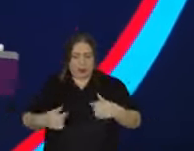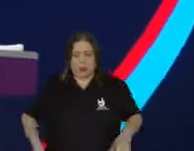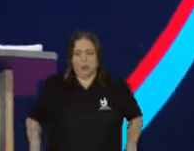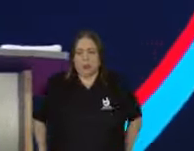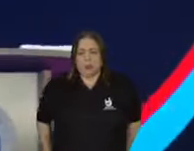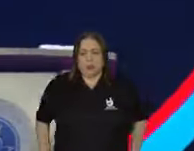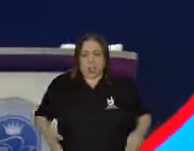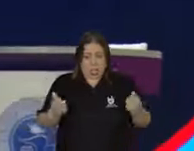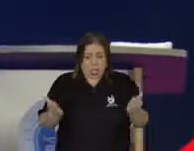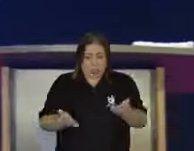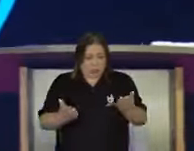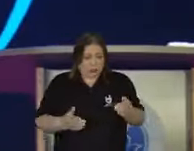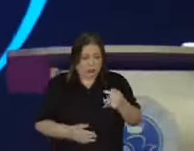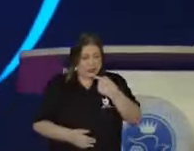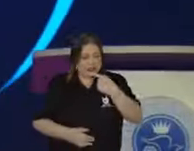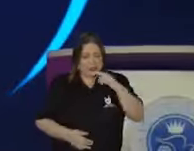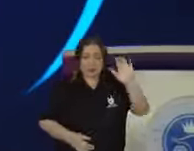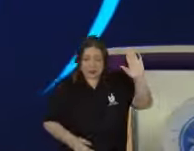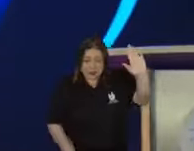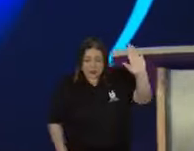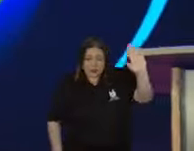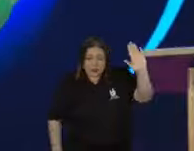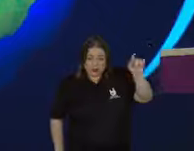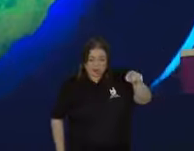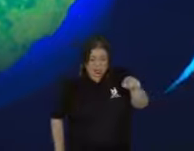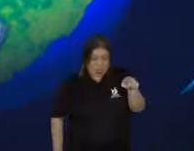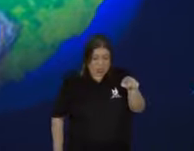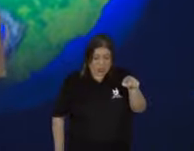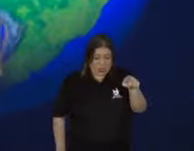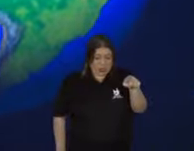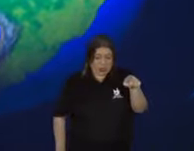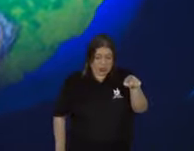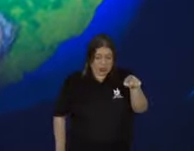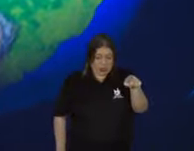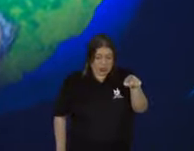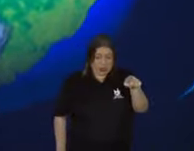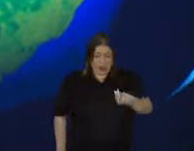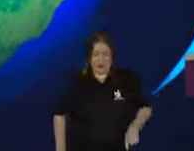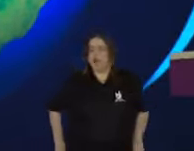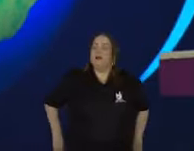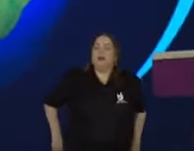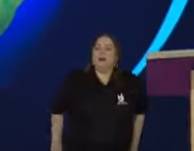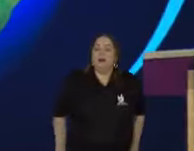aquí, levanta tu mano por favor, ahí está. Y